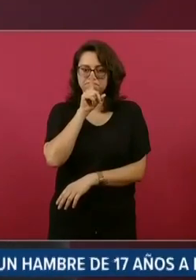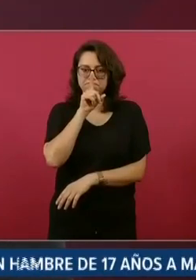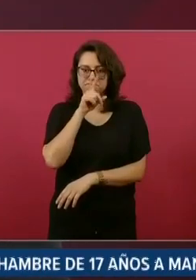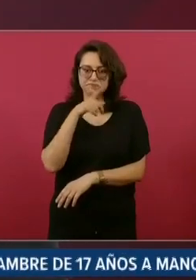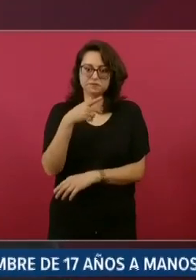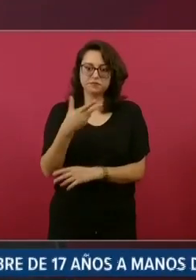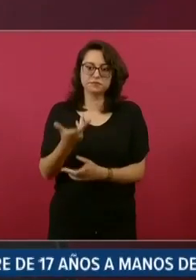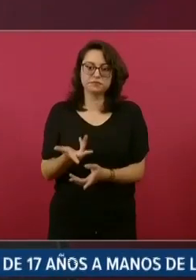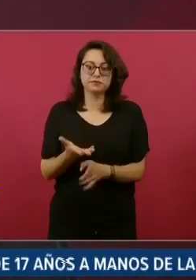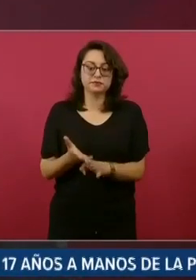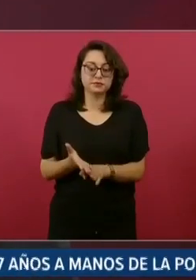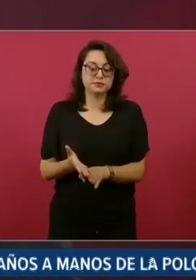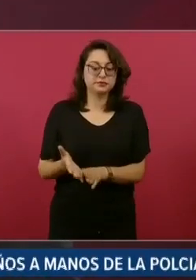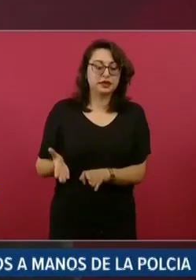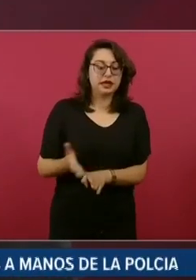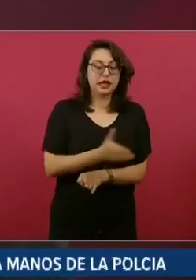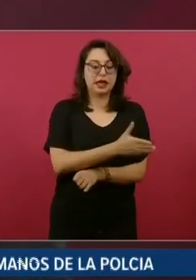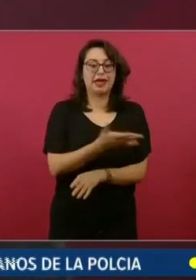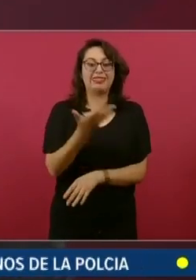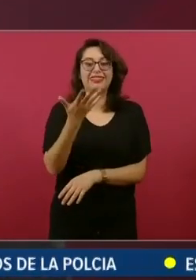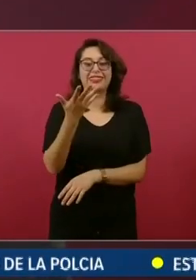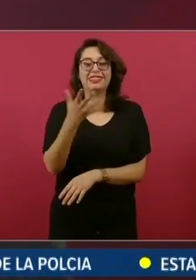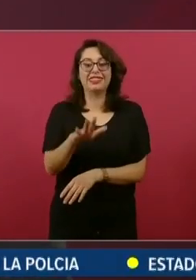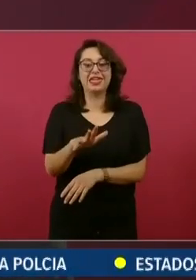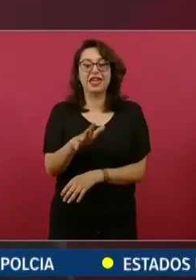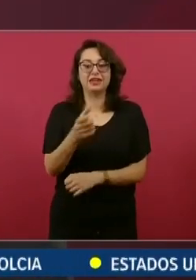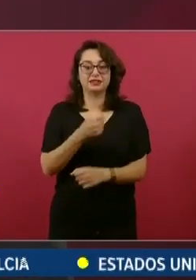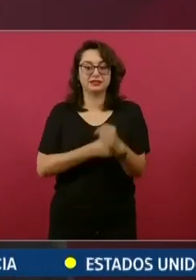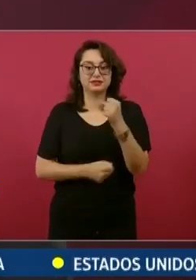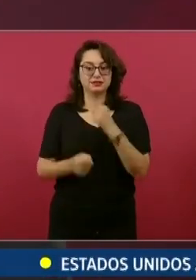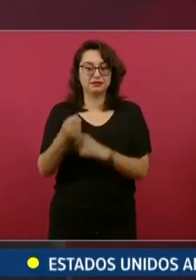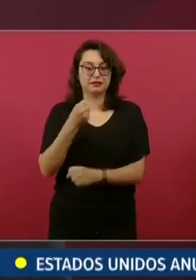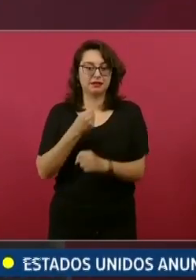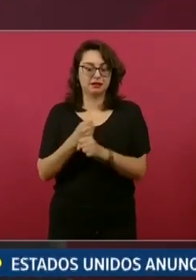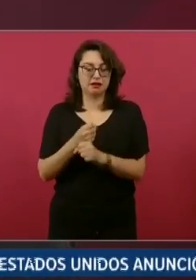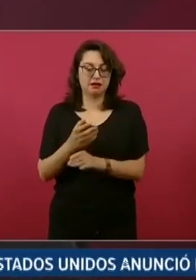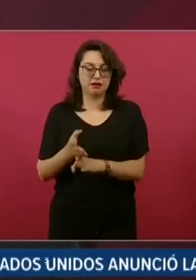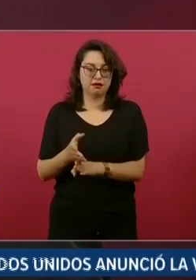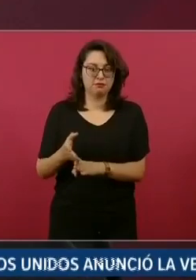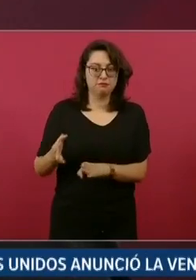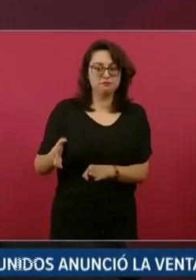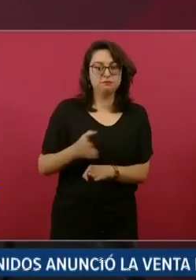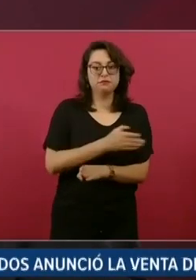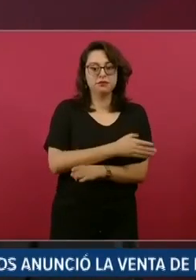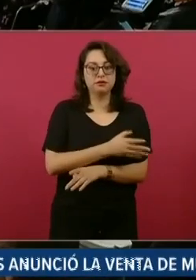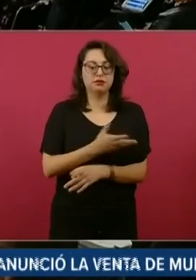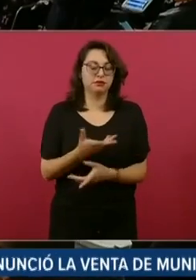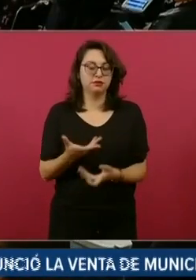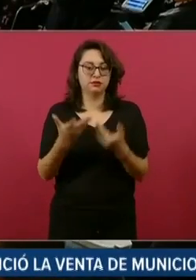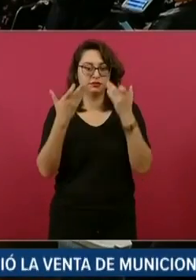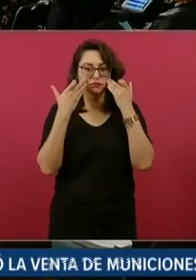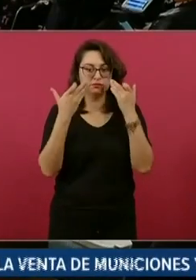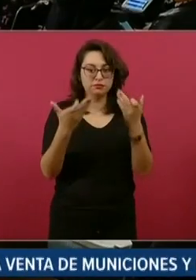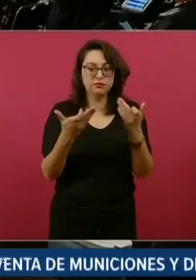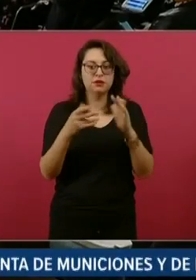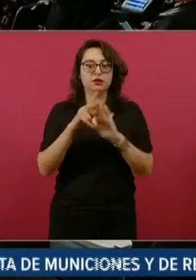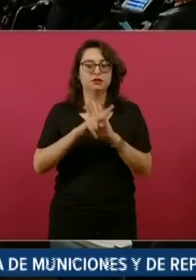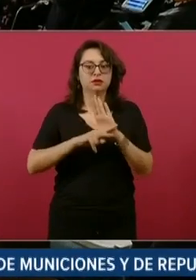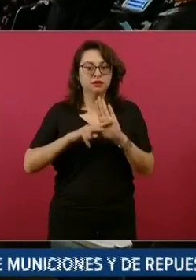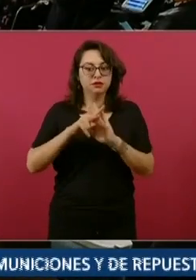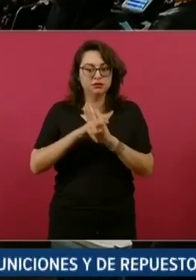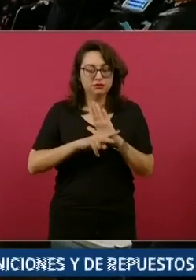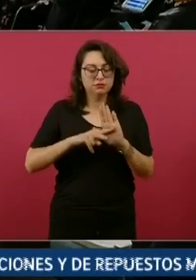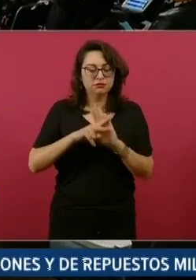simulación el pan interpuso una queja por considerar que vulnera los principios de neutralidad imparcialidad y uso indebido de recursos públicos